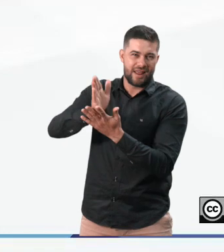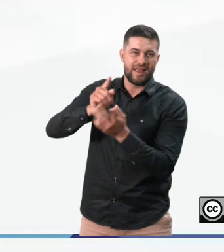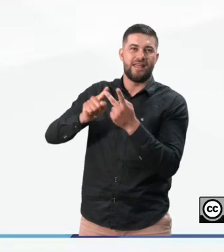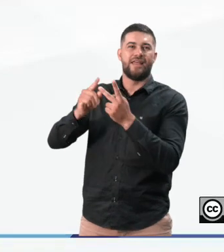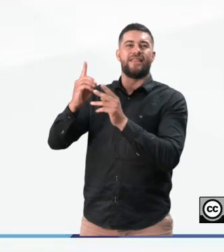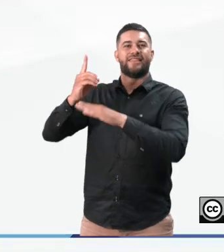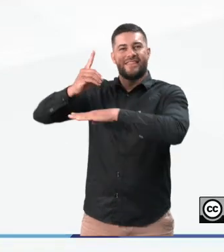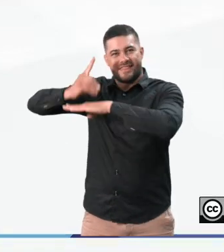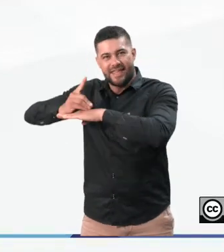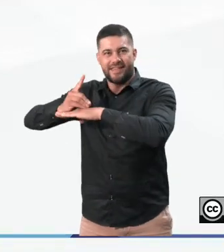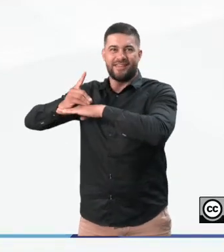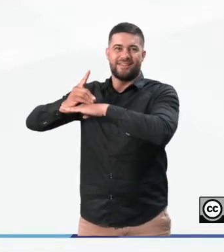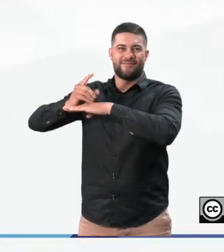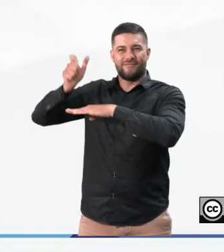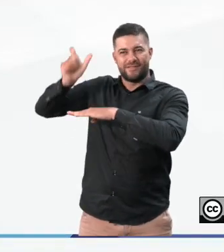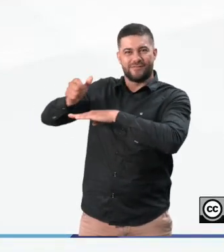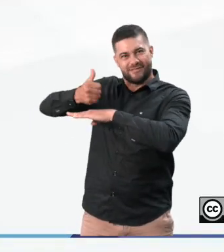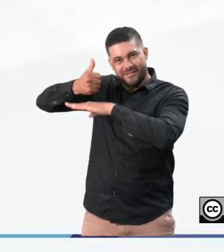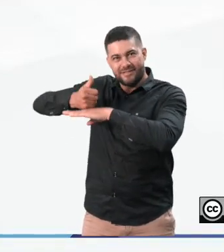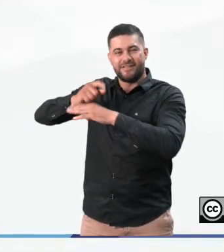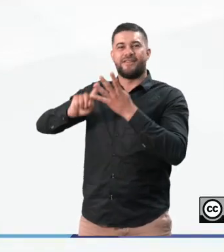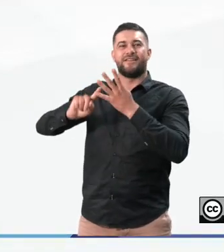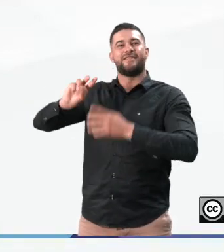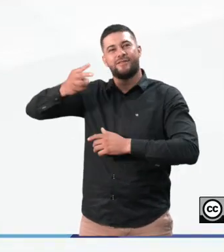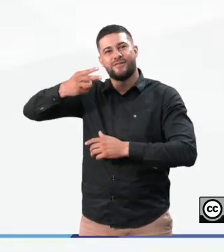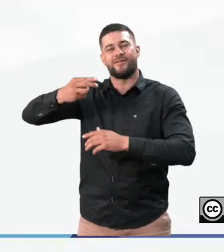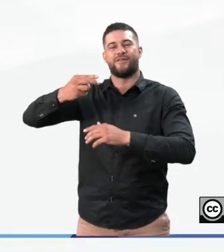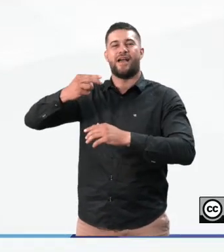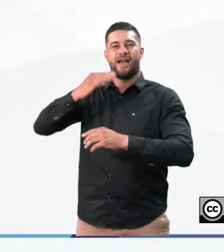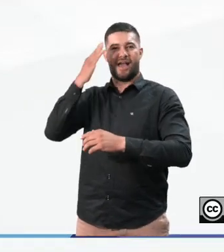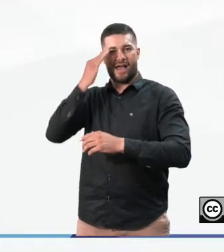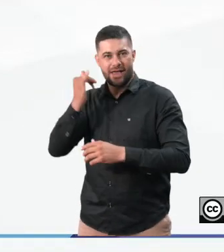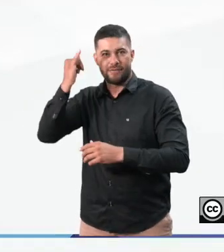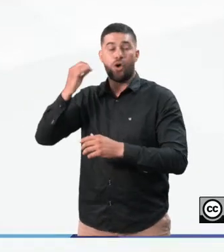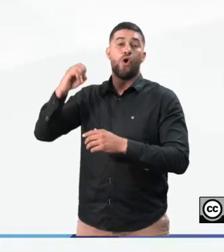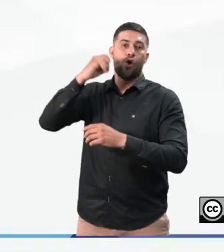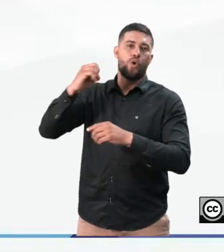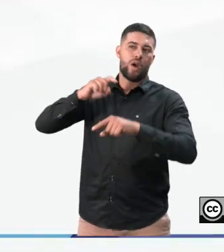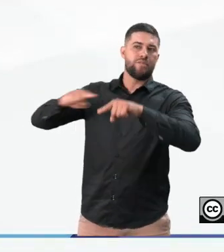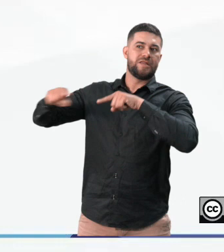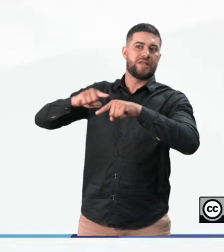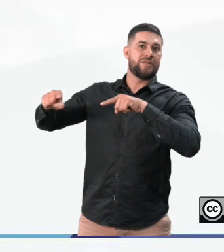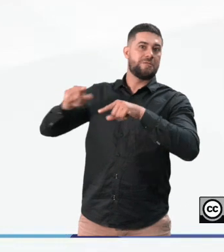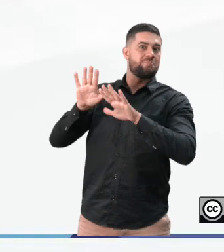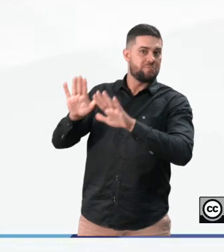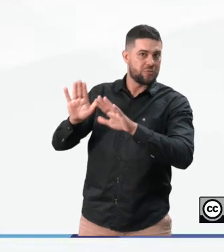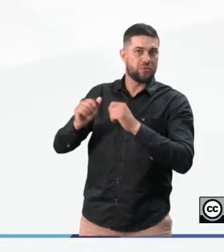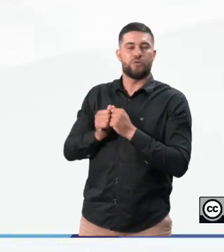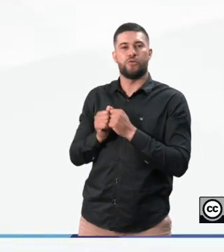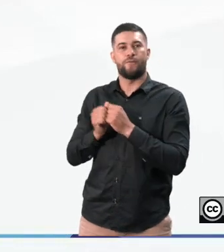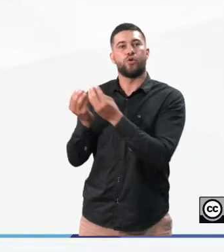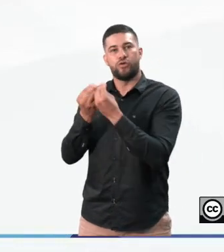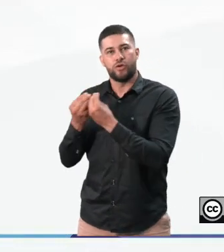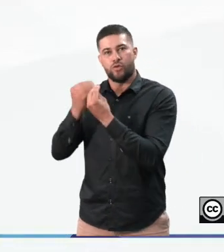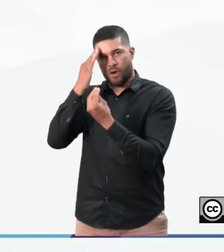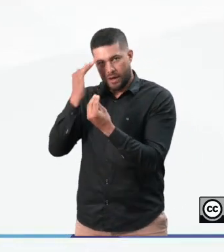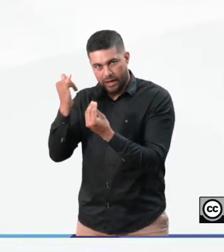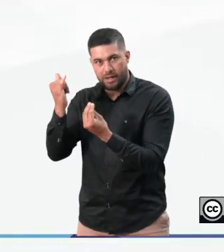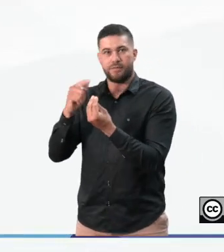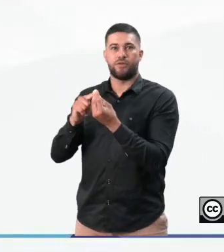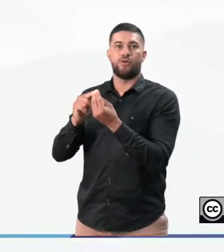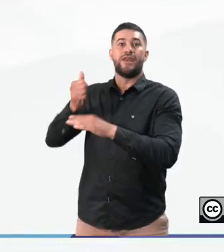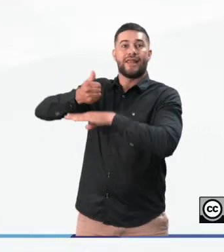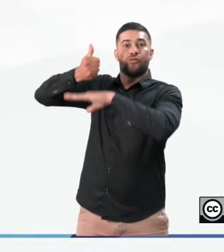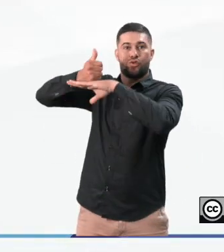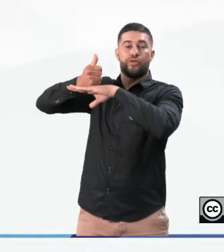pago, hacer registro de asignaturas, realizar procesos de acta de concertación,